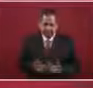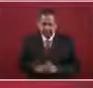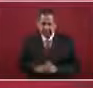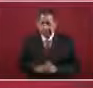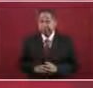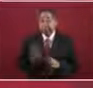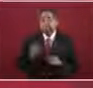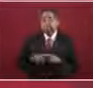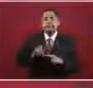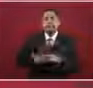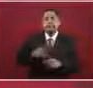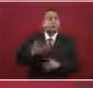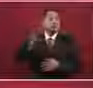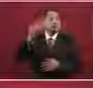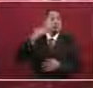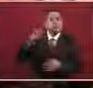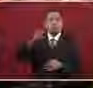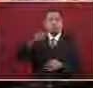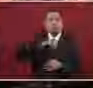no se consideraba